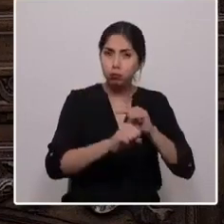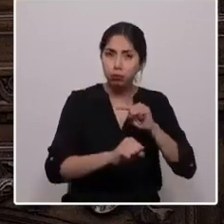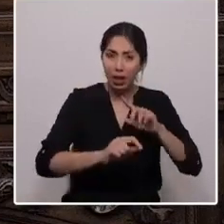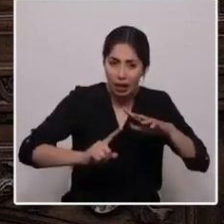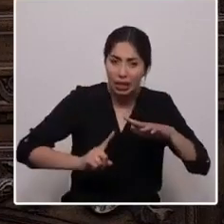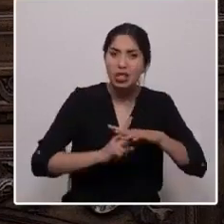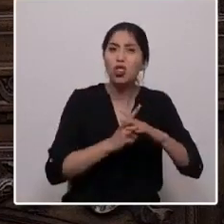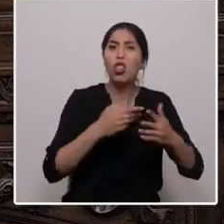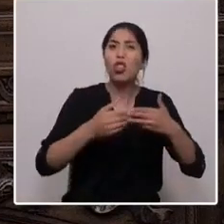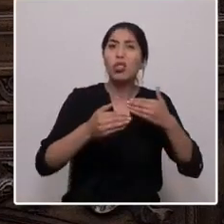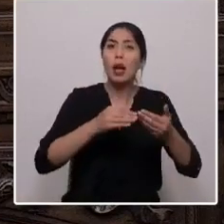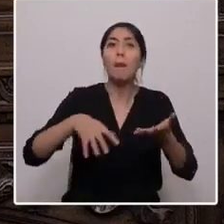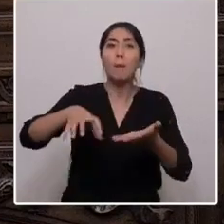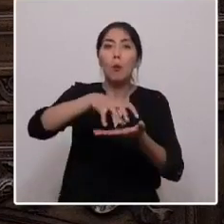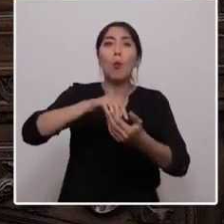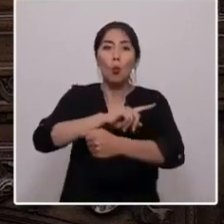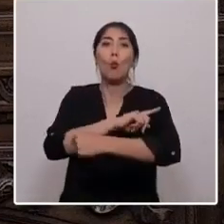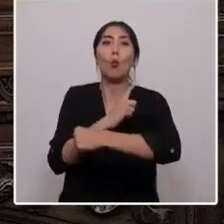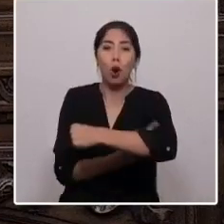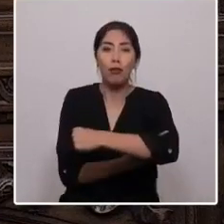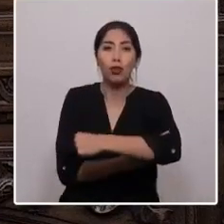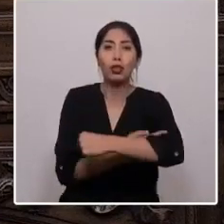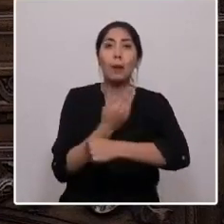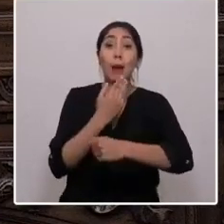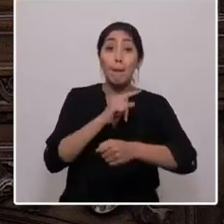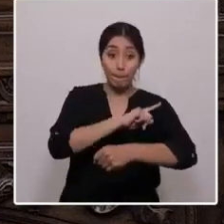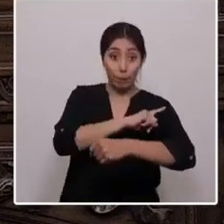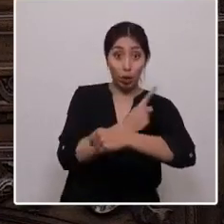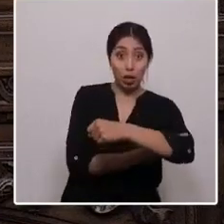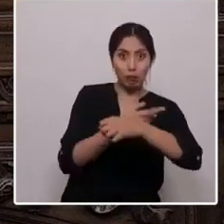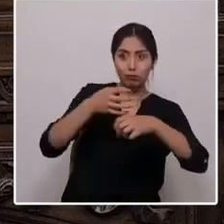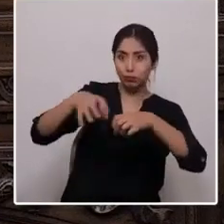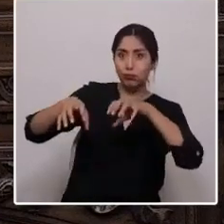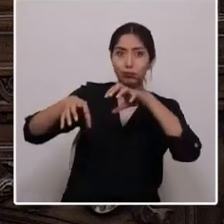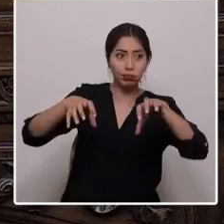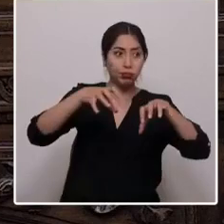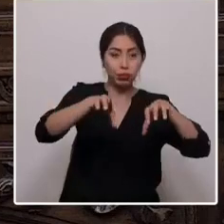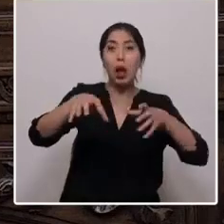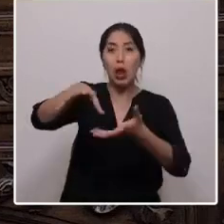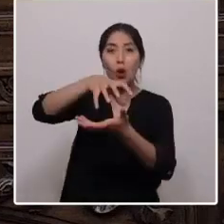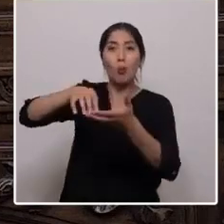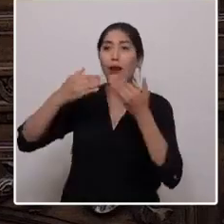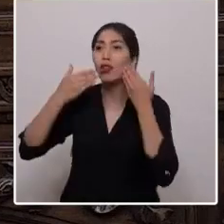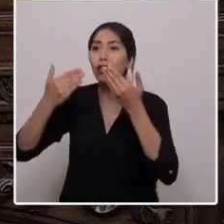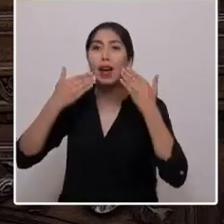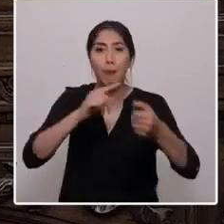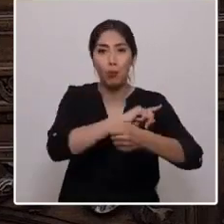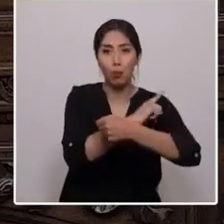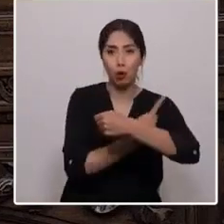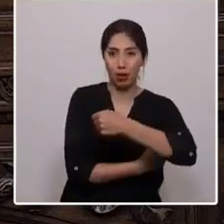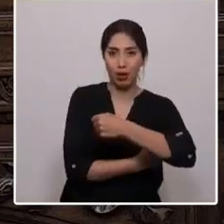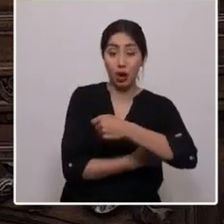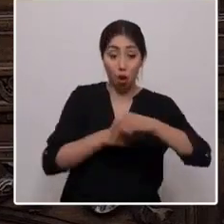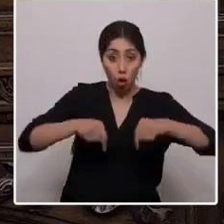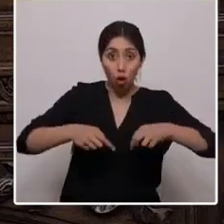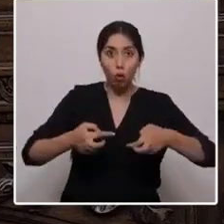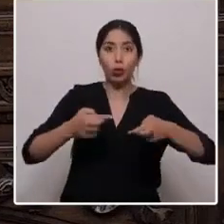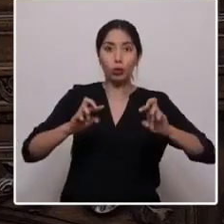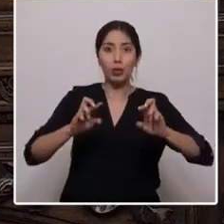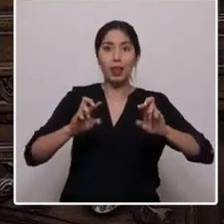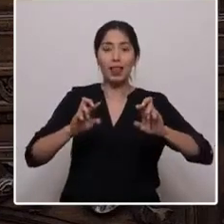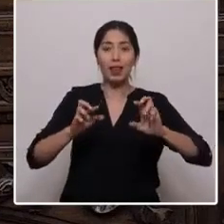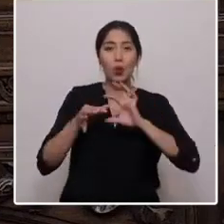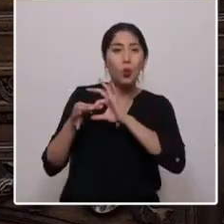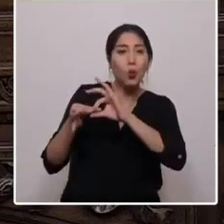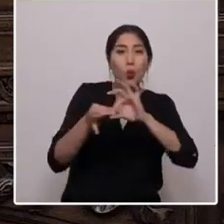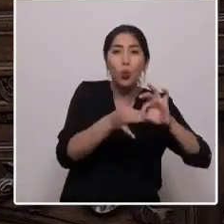y redistribuir el poder para que al fin recaiga en ellos hoy tenemos la oportunidad de crecer en colectivo de